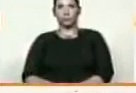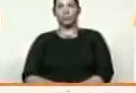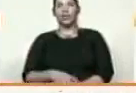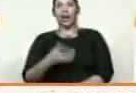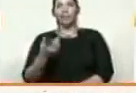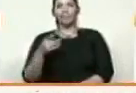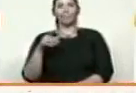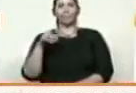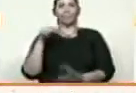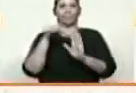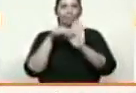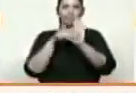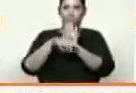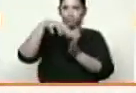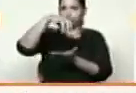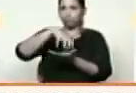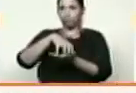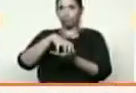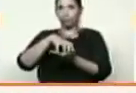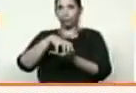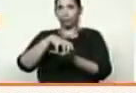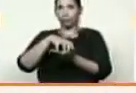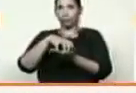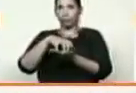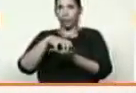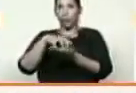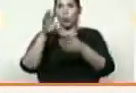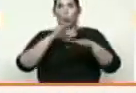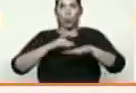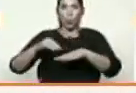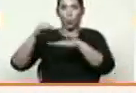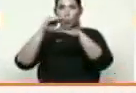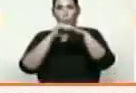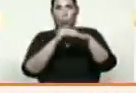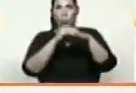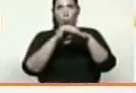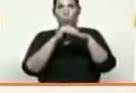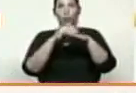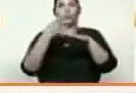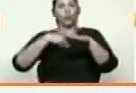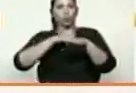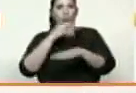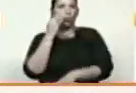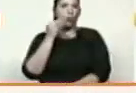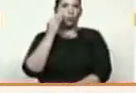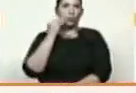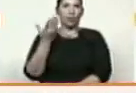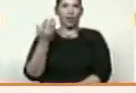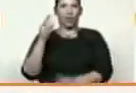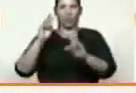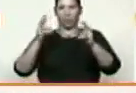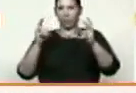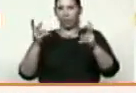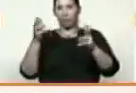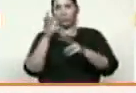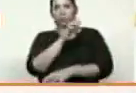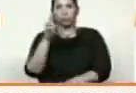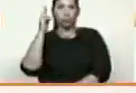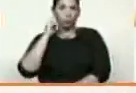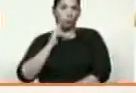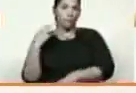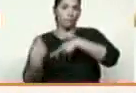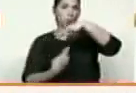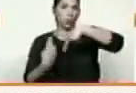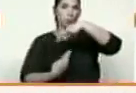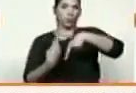excepción. No fue una convocatoria en los términos a que estamos acostumbrados en la revolución bolivariana.